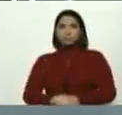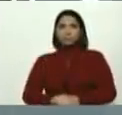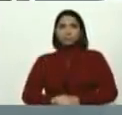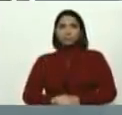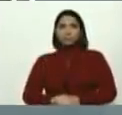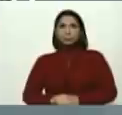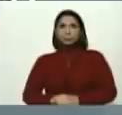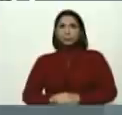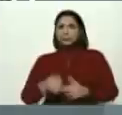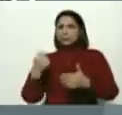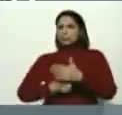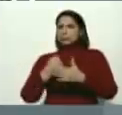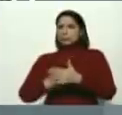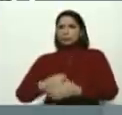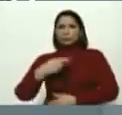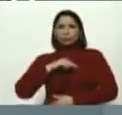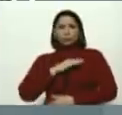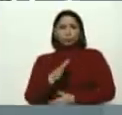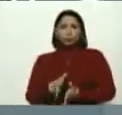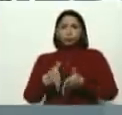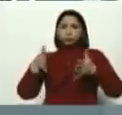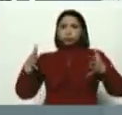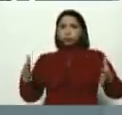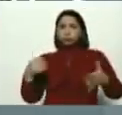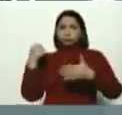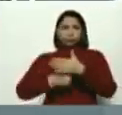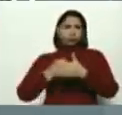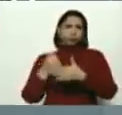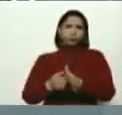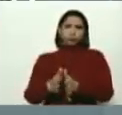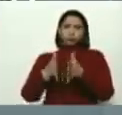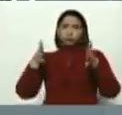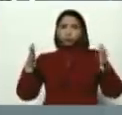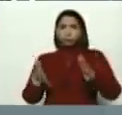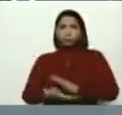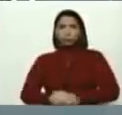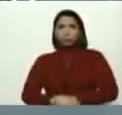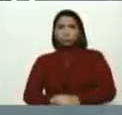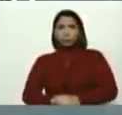Tremenda batalla que hemos dado. Tremenda, pues, de verdad.